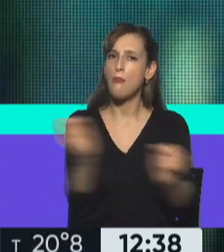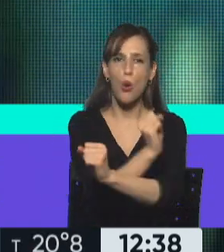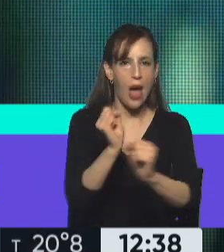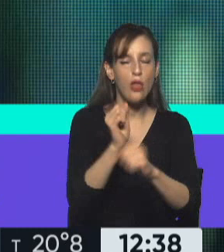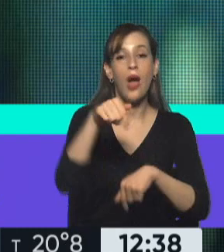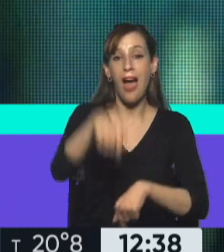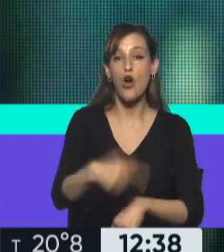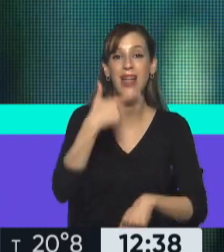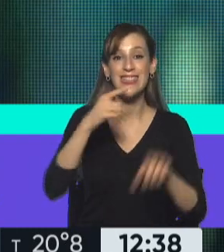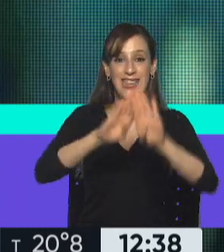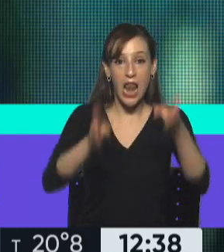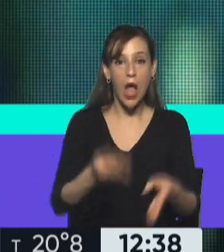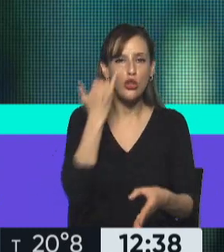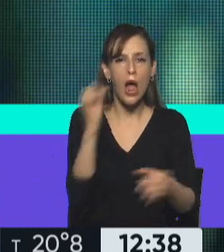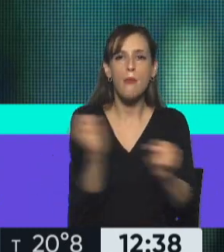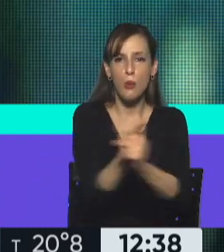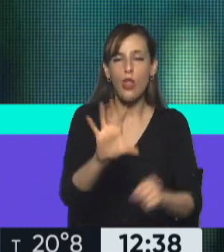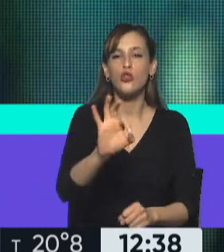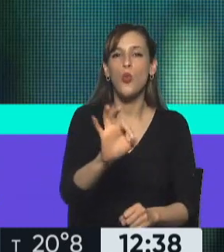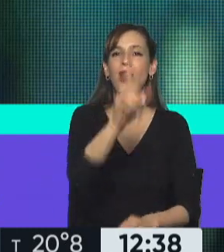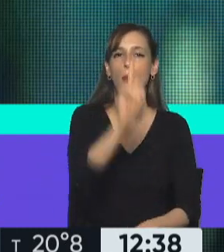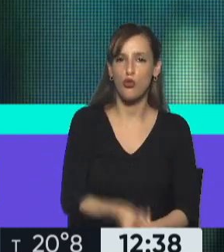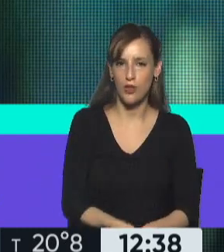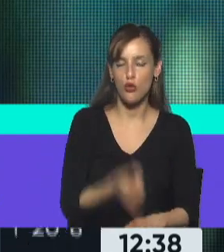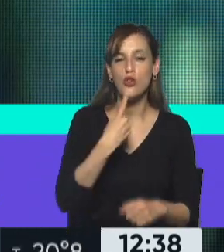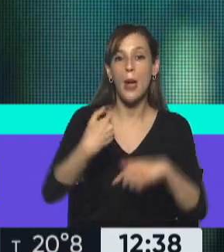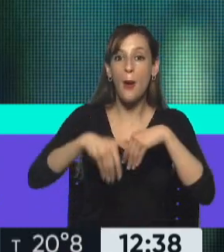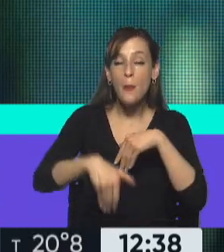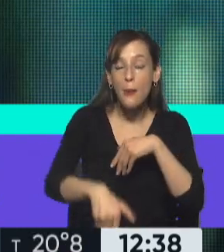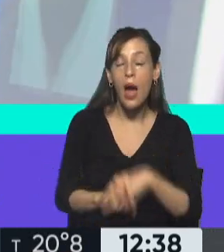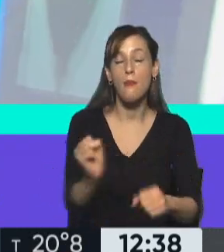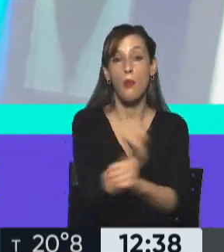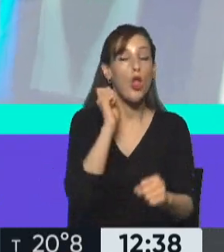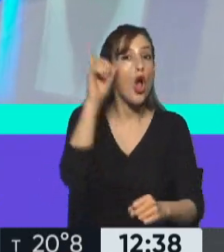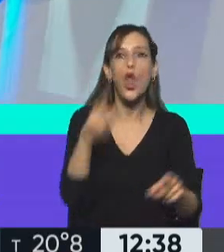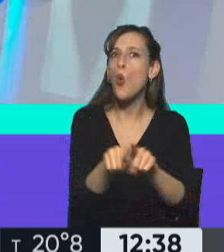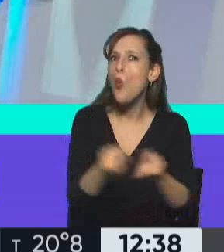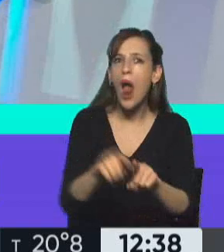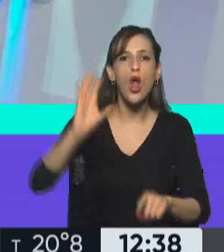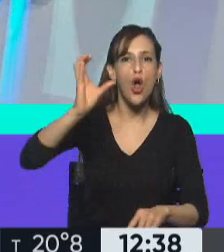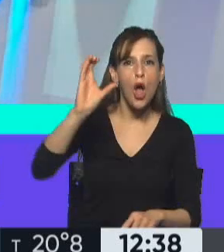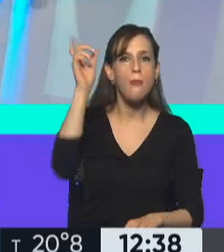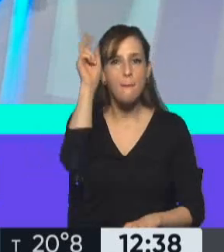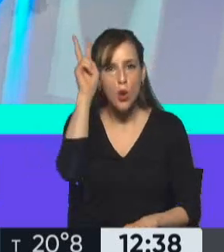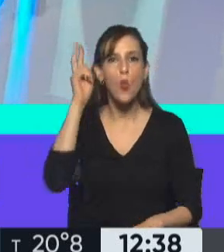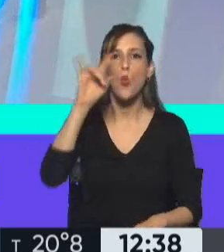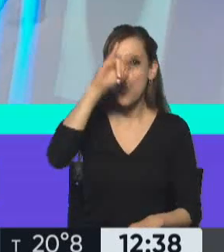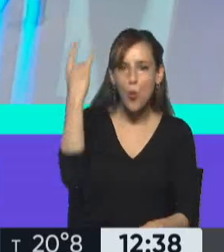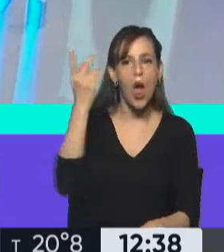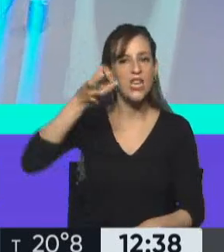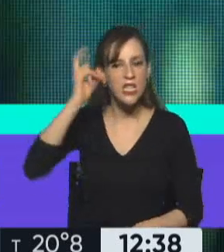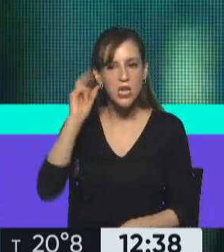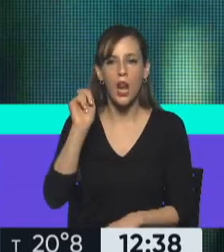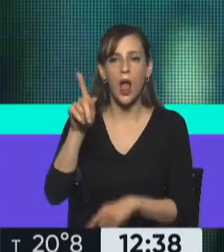espera que se apruebe finalmente como hicieron otros países perú colombia uruguay chile chile fue pionero